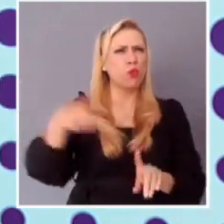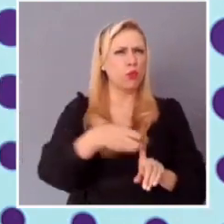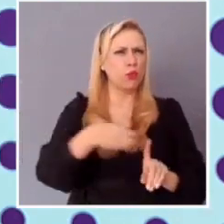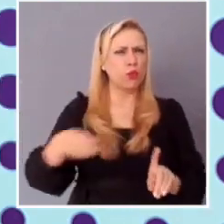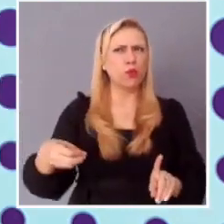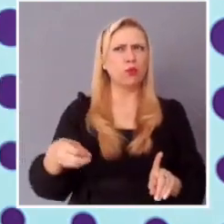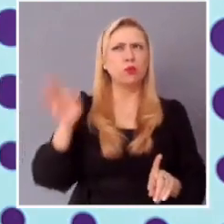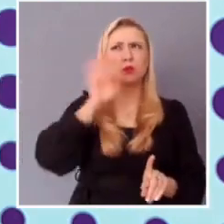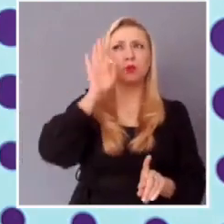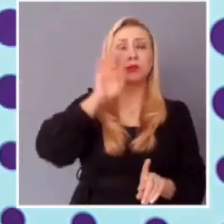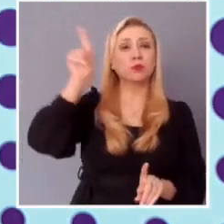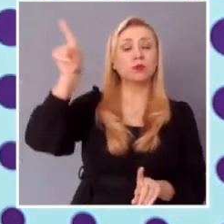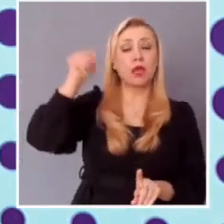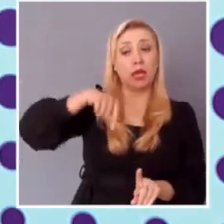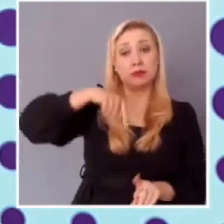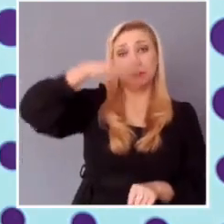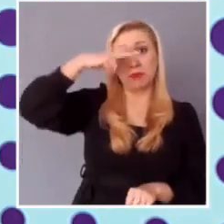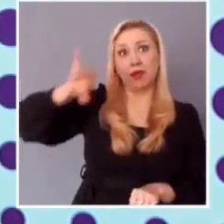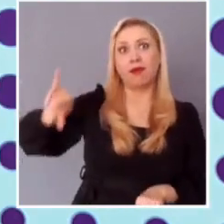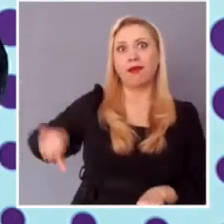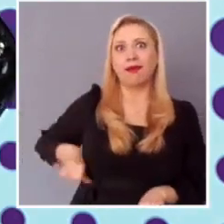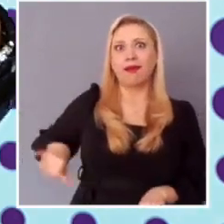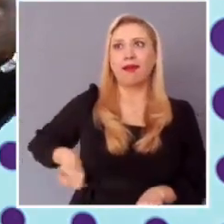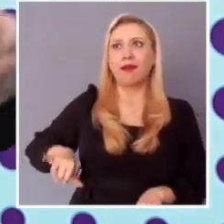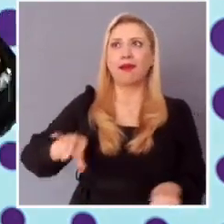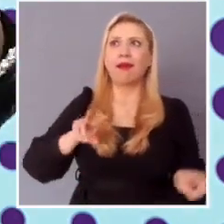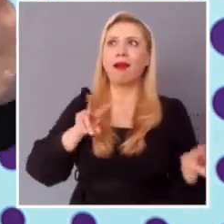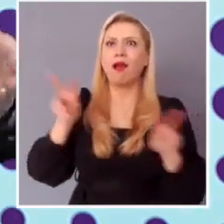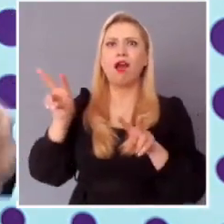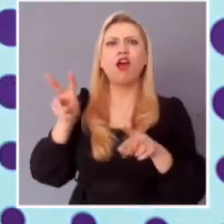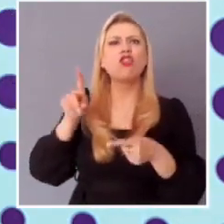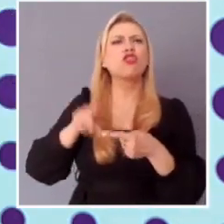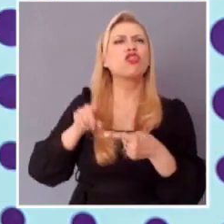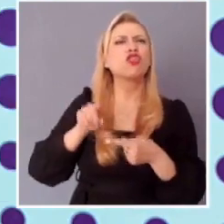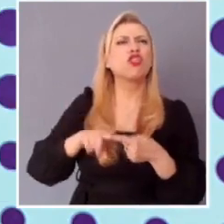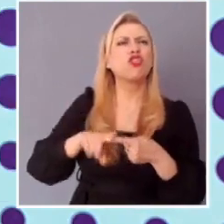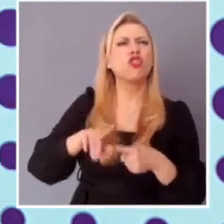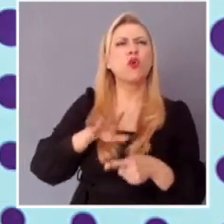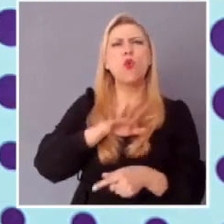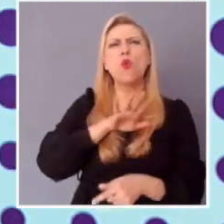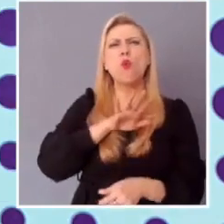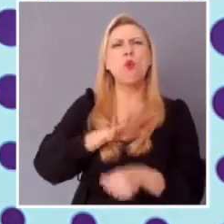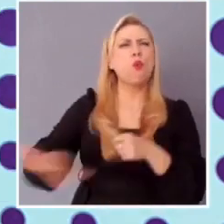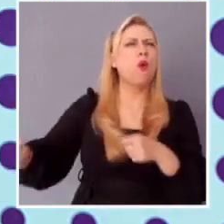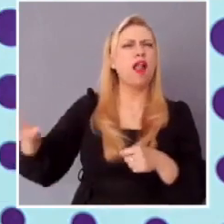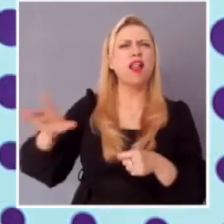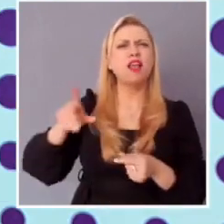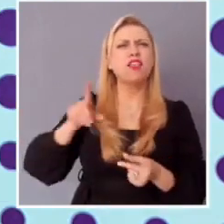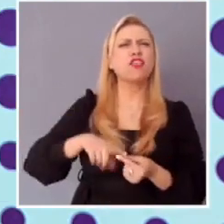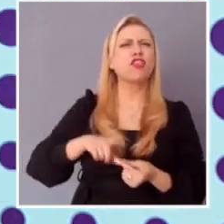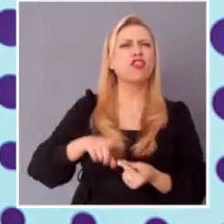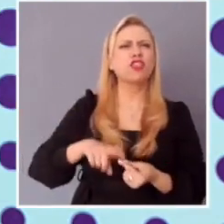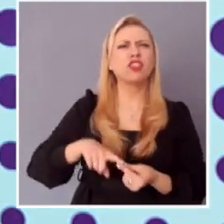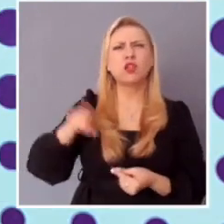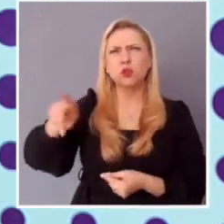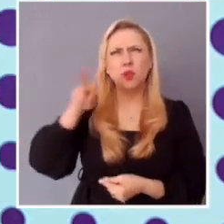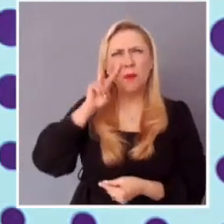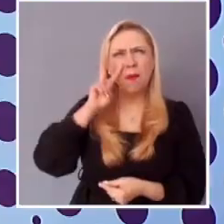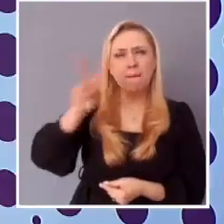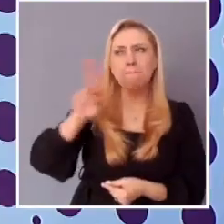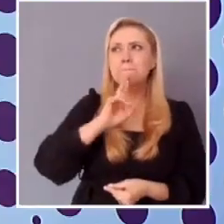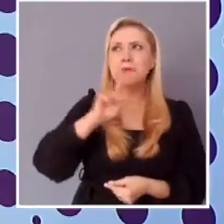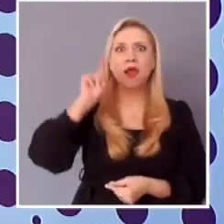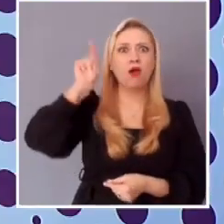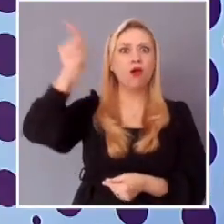estos temas, ¿dónde crees que hay buenas prácticas, distintas alternativas donde podemos asomarnos, donde podemos aprender? Yo te